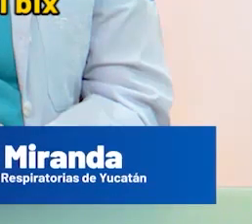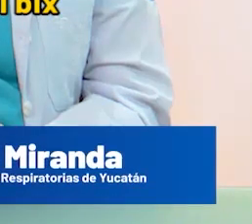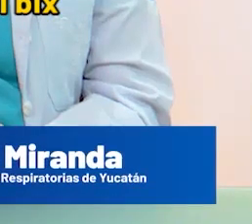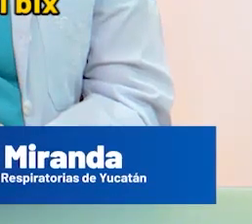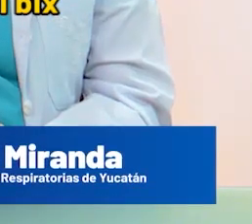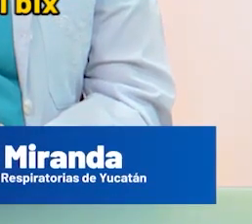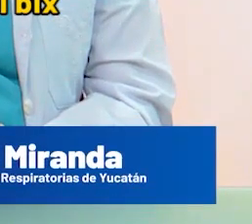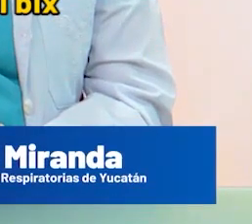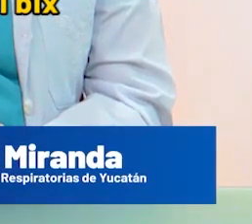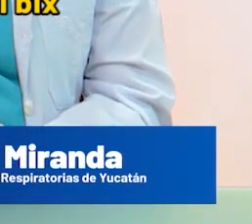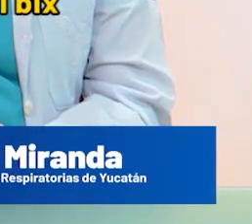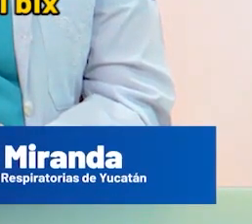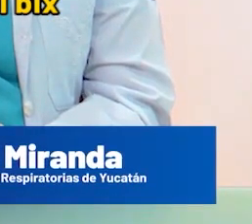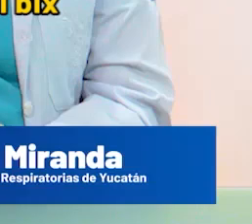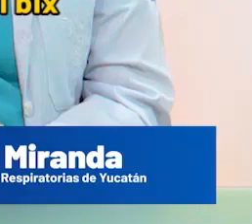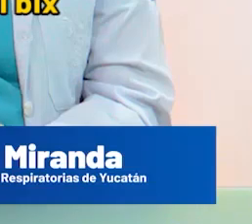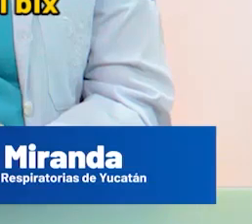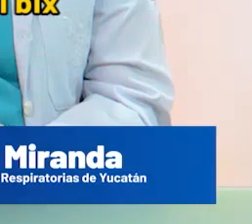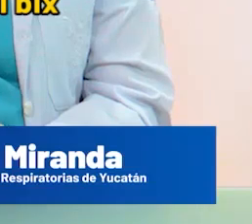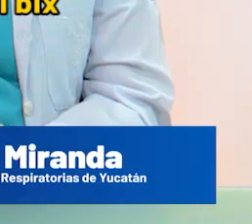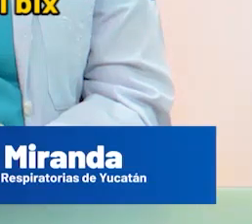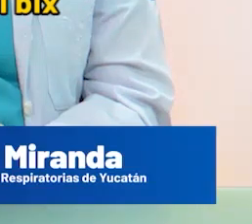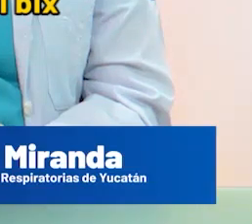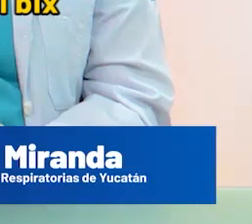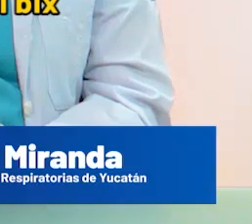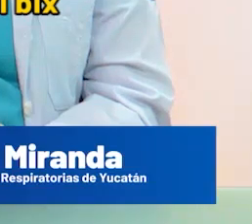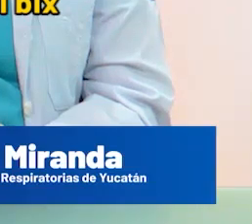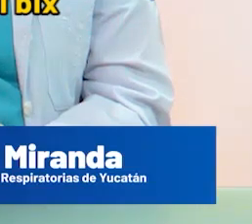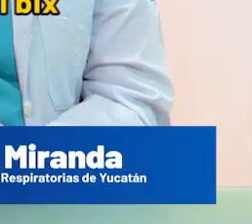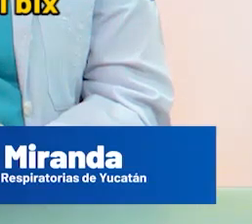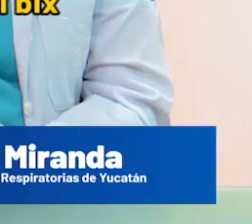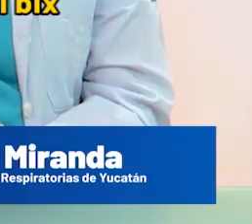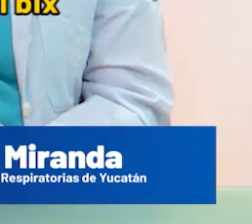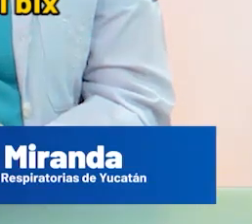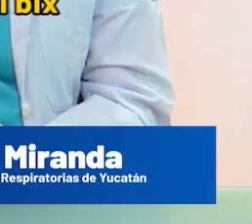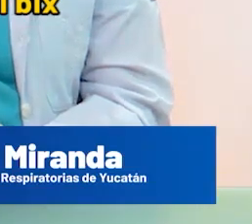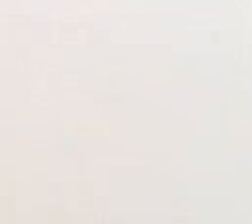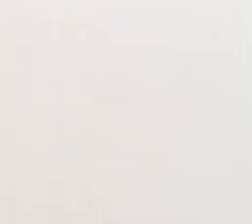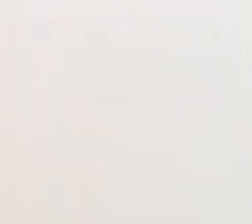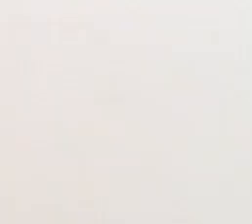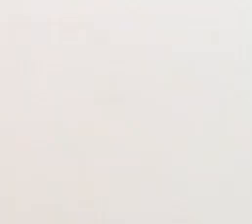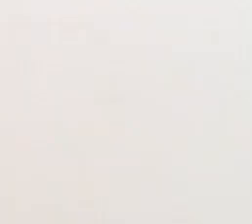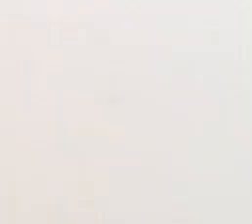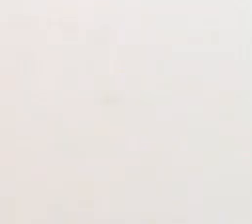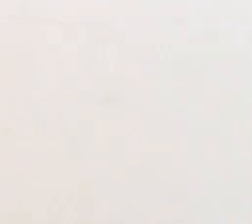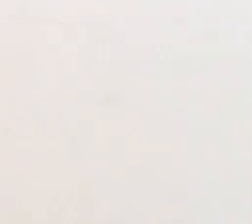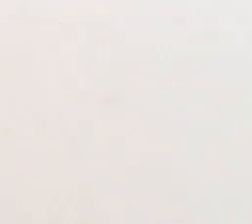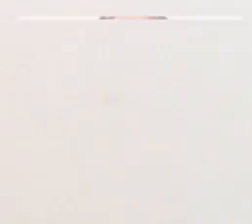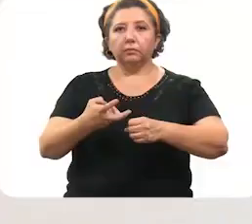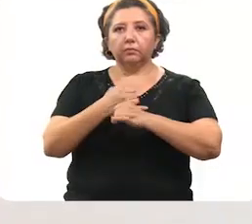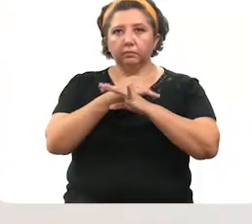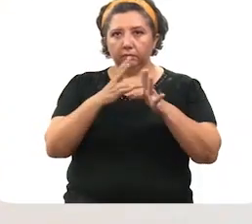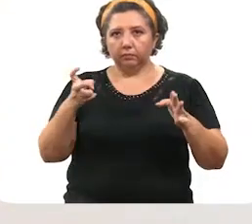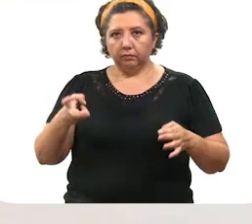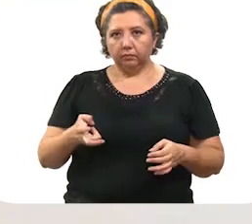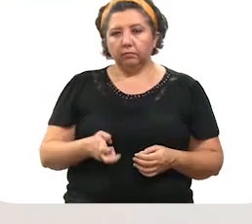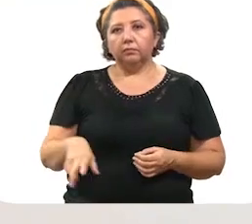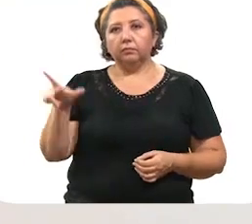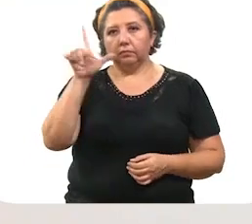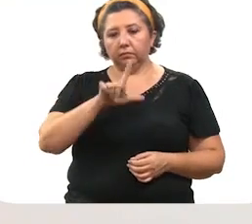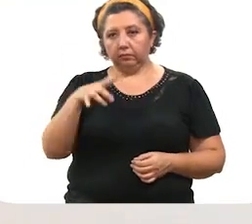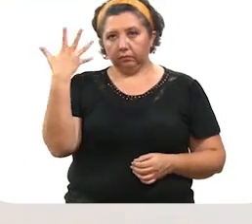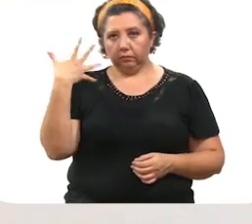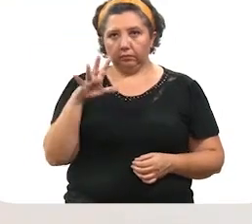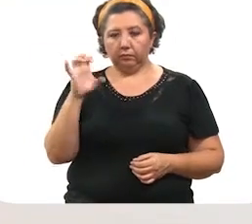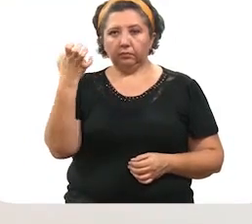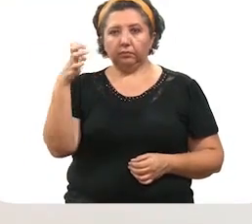Buenas tardes. Nos permitimos dar el informe diario relacionado con el COVID-19. Adelante, doctora. Gracias, doctora. Buenas tardes. Este es el parte médico de este lunes